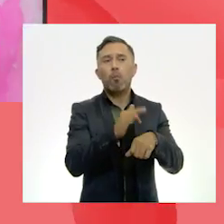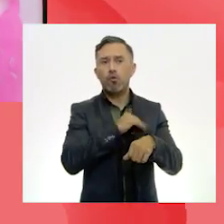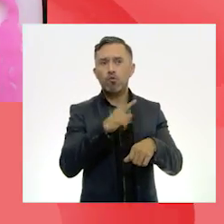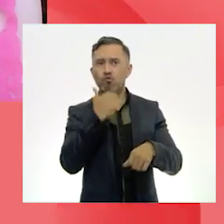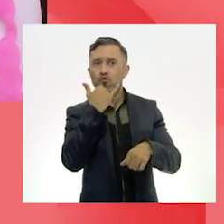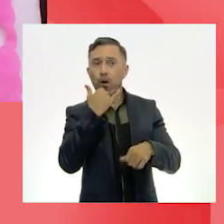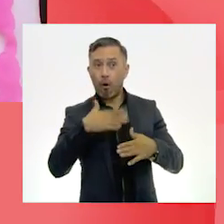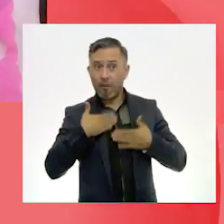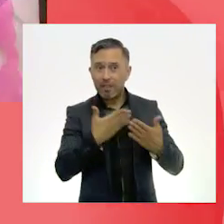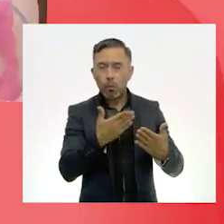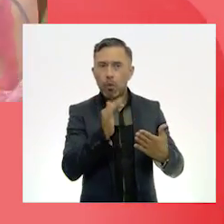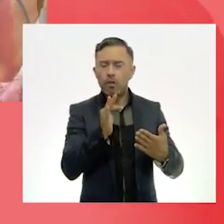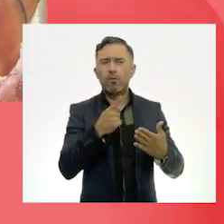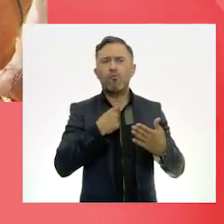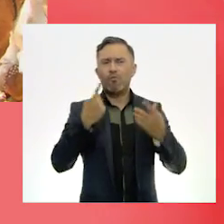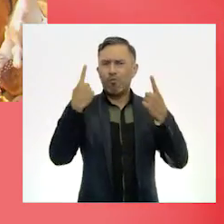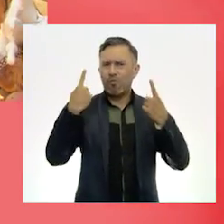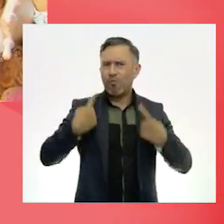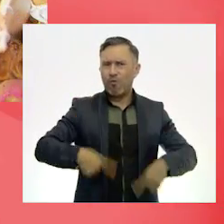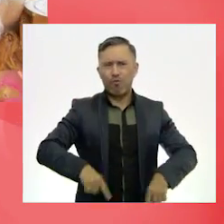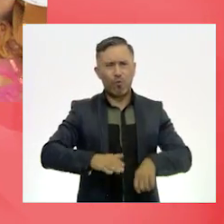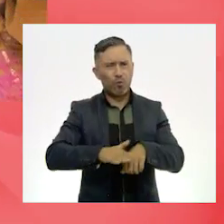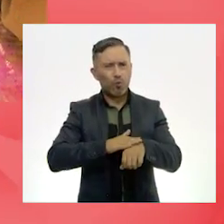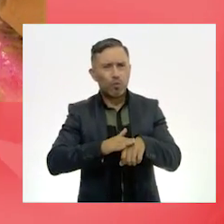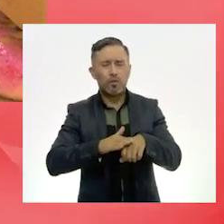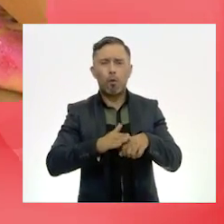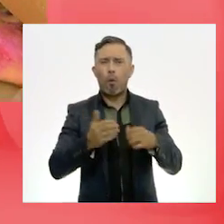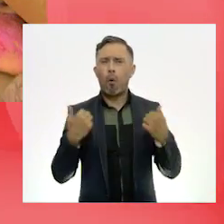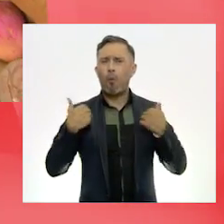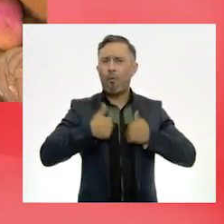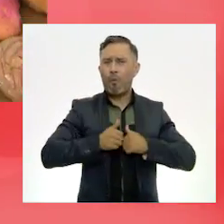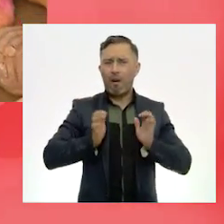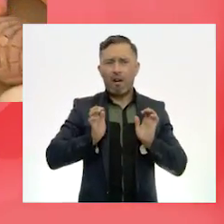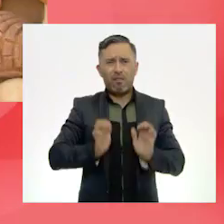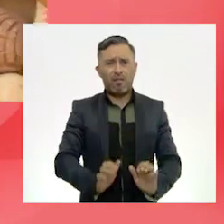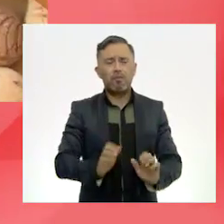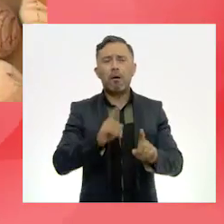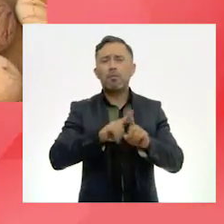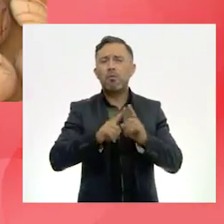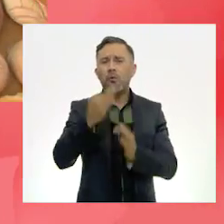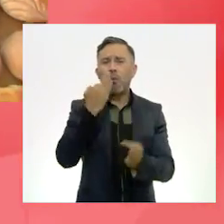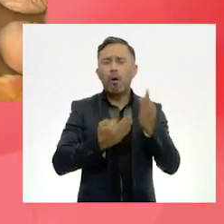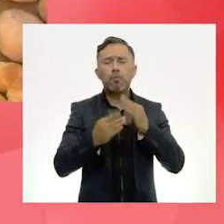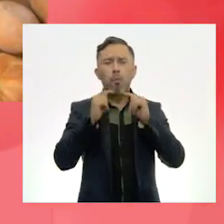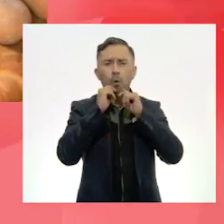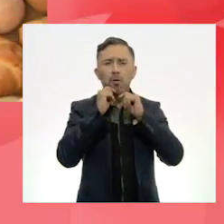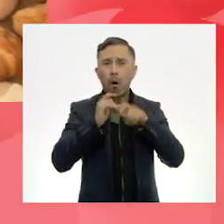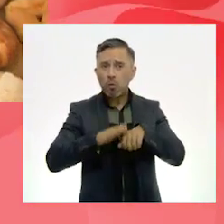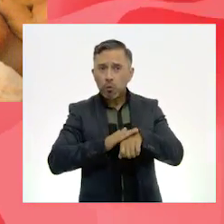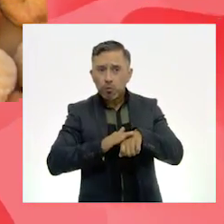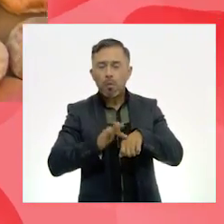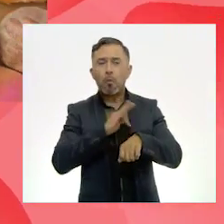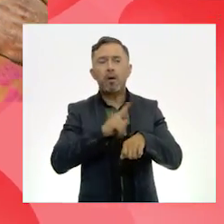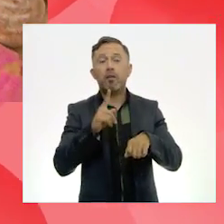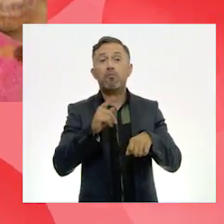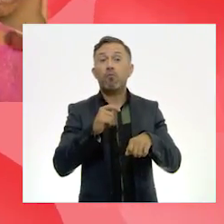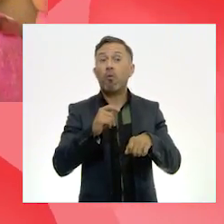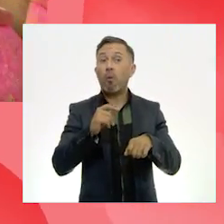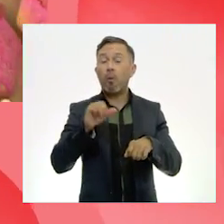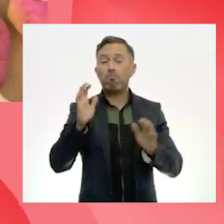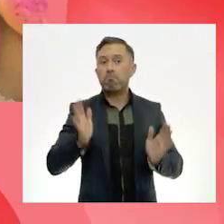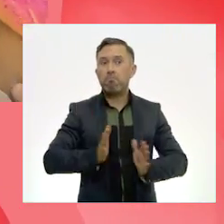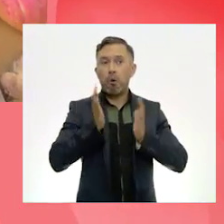o desnudas hasta los huesos, las Catrinas están listas para llevarnos cuando menos lo esperamos.